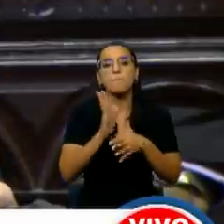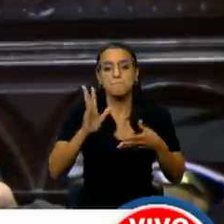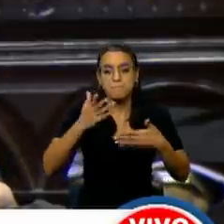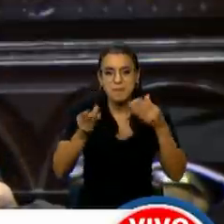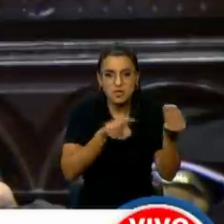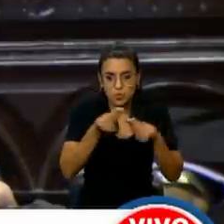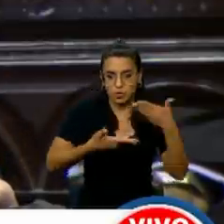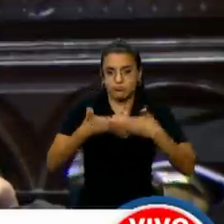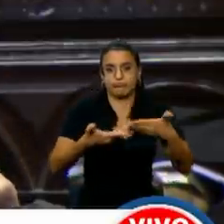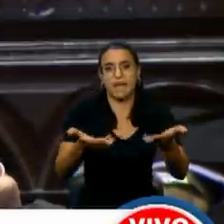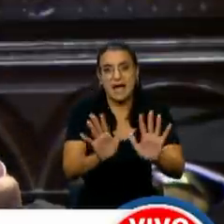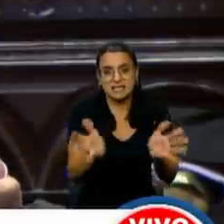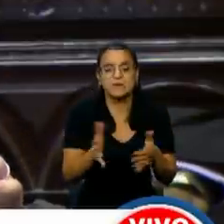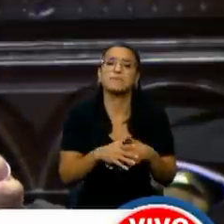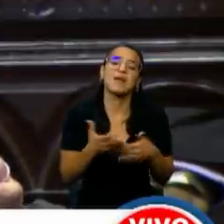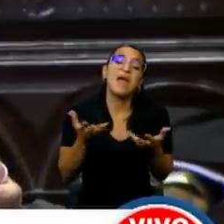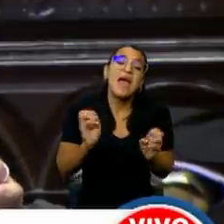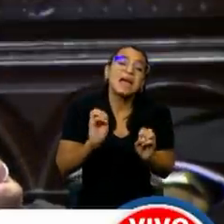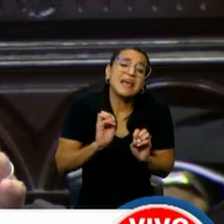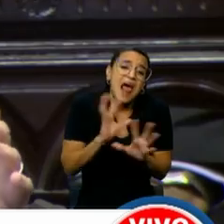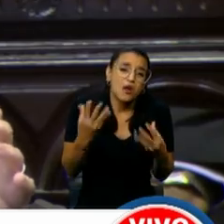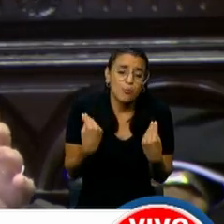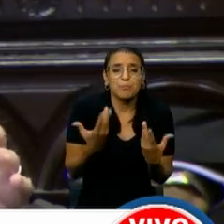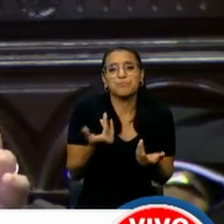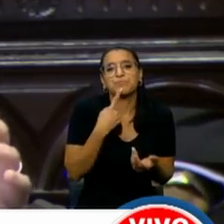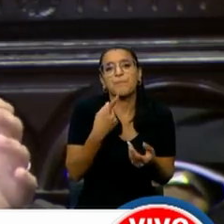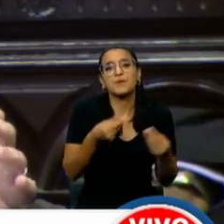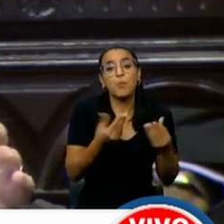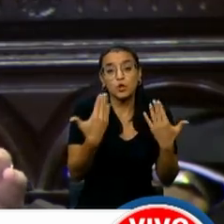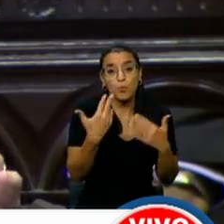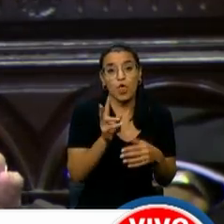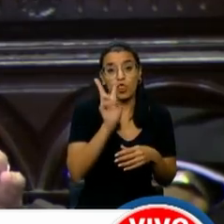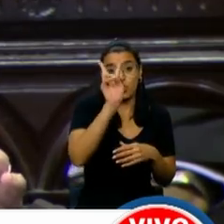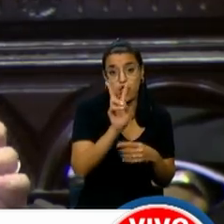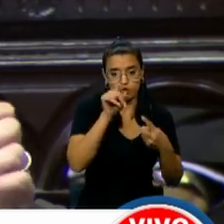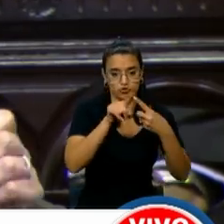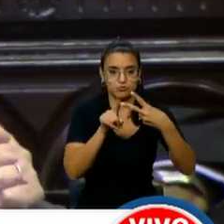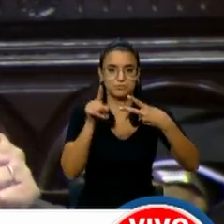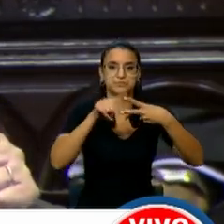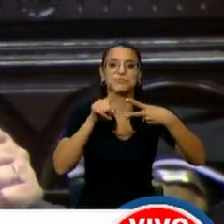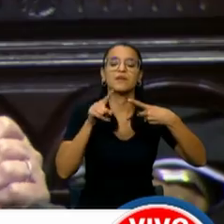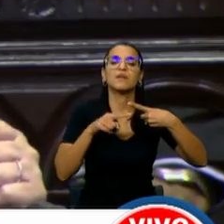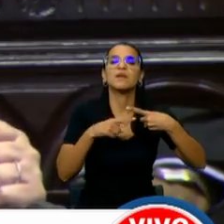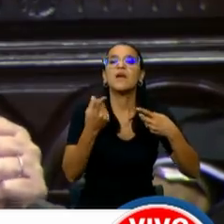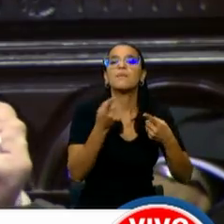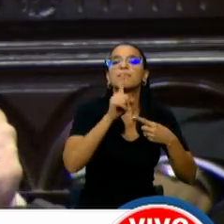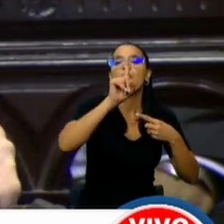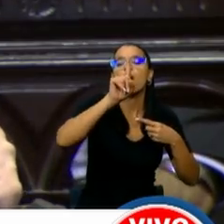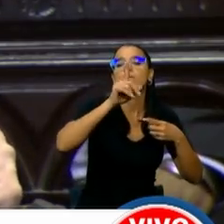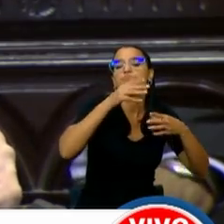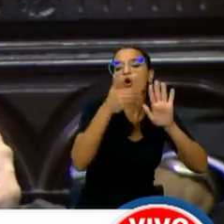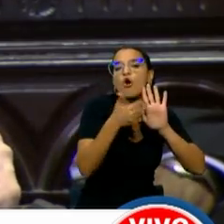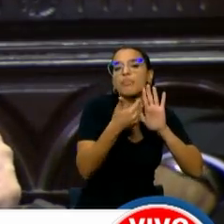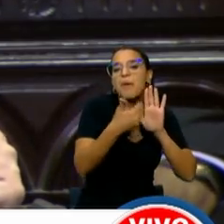solamente el presupuesto puede traer dos caras la cara que tiene que ver con los condicionamientos pero también nuevas